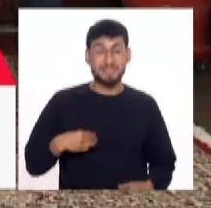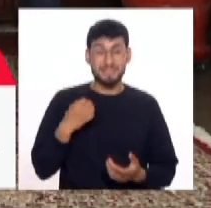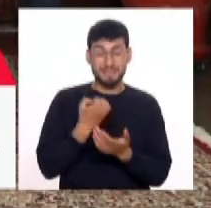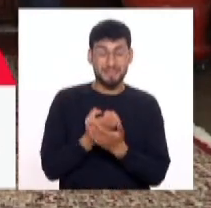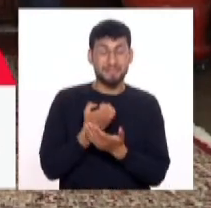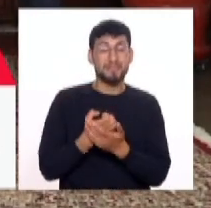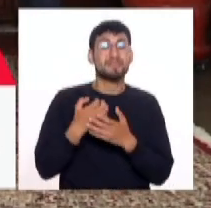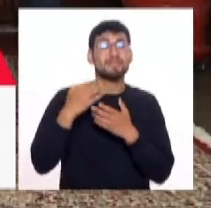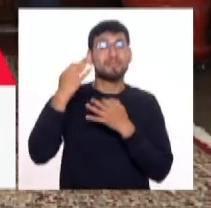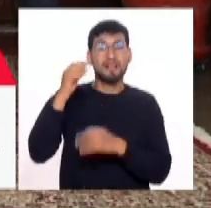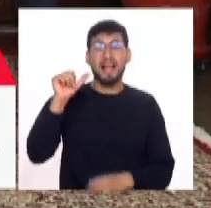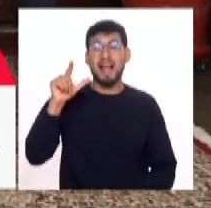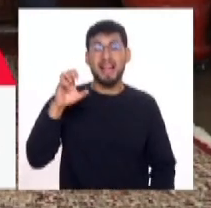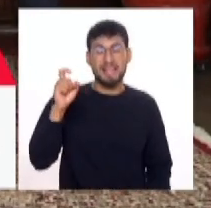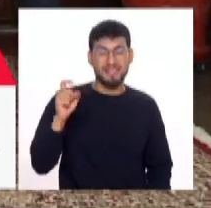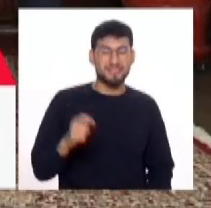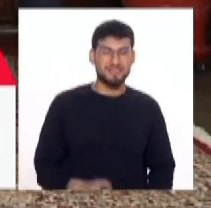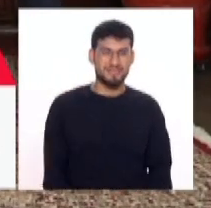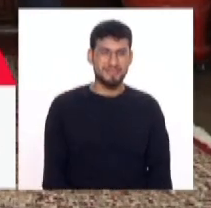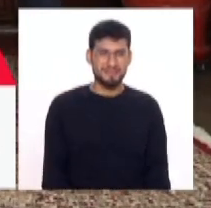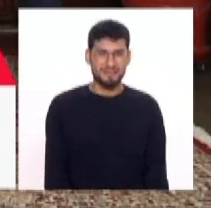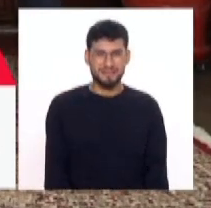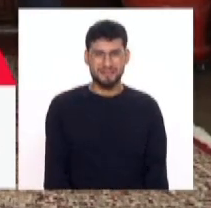y Finanzas, Alex Contreras.